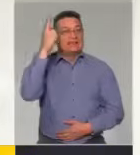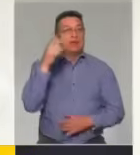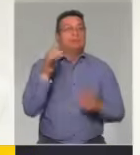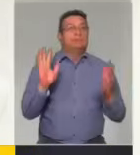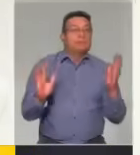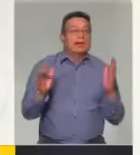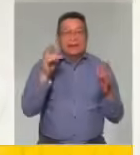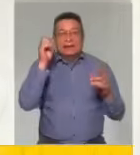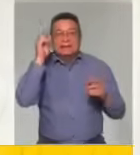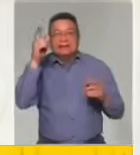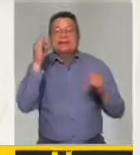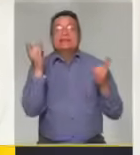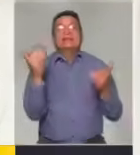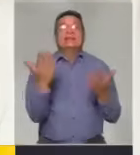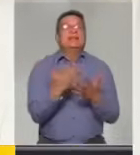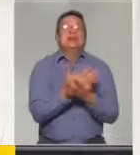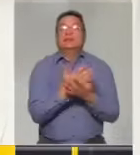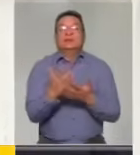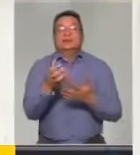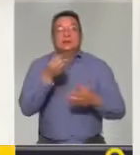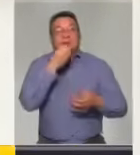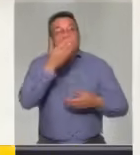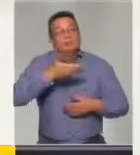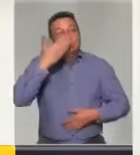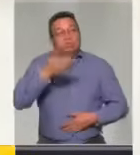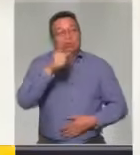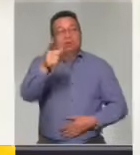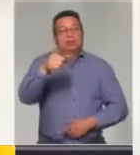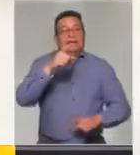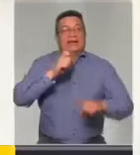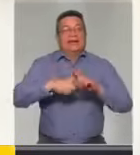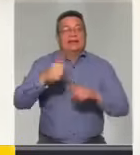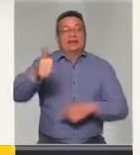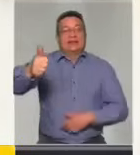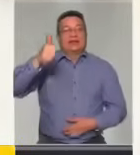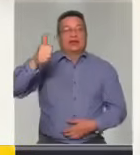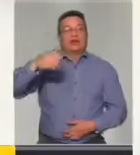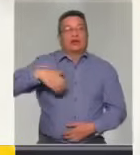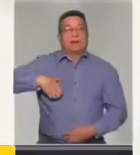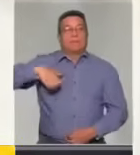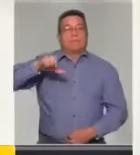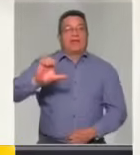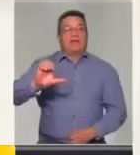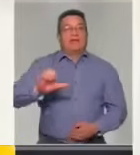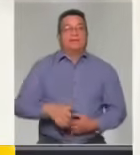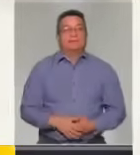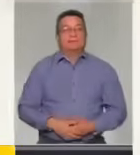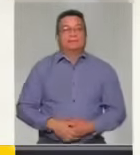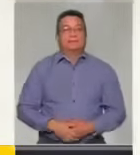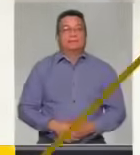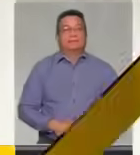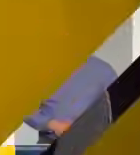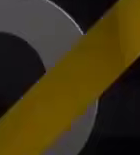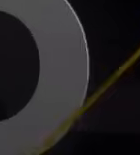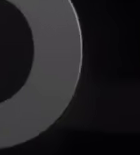supo algo de qué podría haber declarado el ex director de la PDI. ¿Cómo estás? Buenas noches.